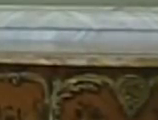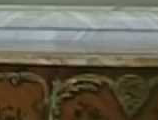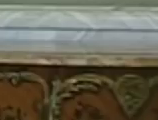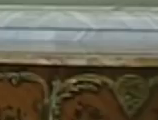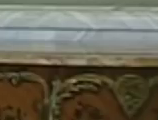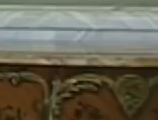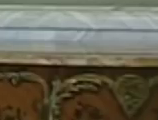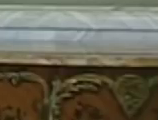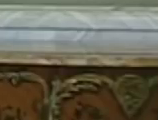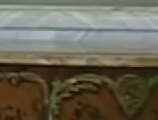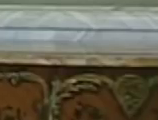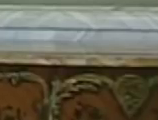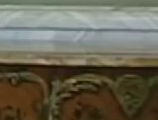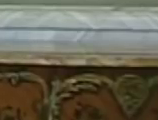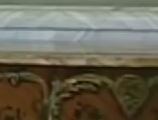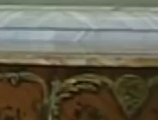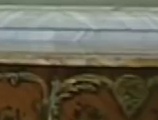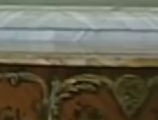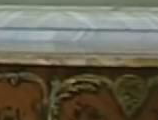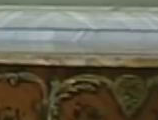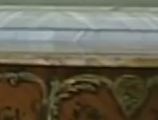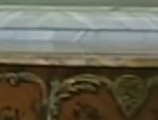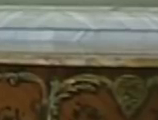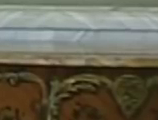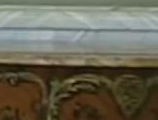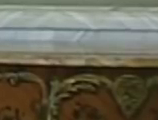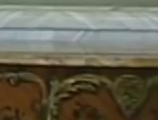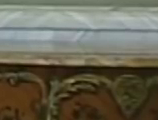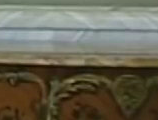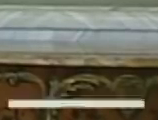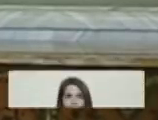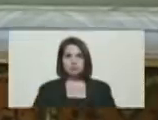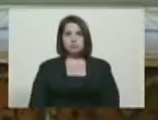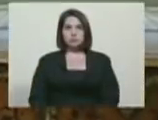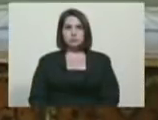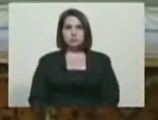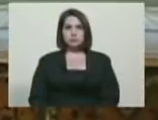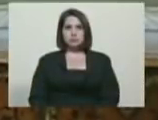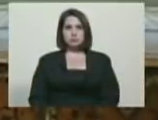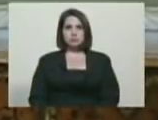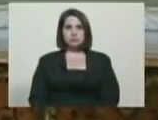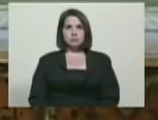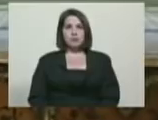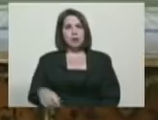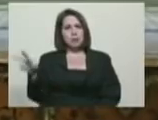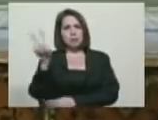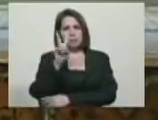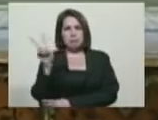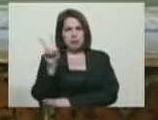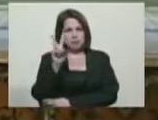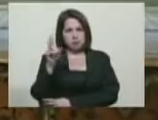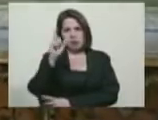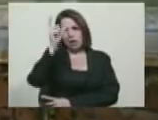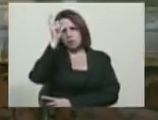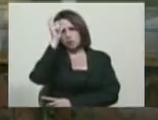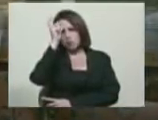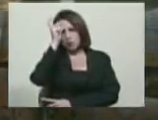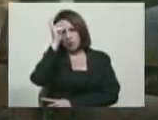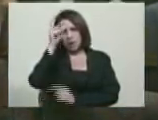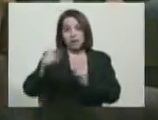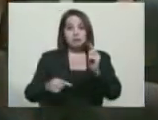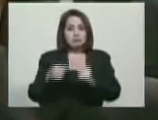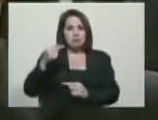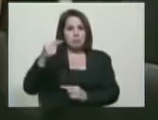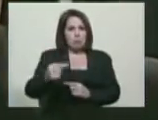Esto seguramente va a ser un símbolo de demostración de relación entre Venezuela y Turquía. Para los